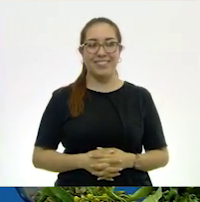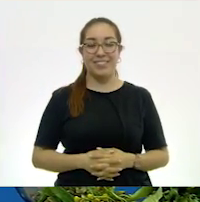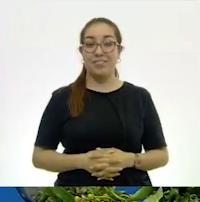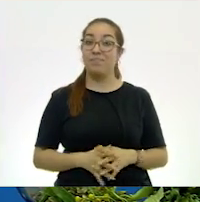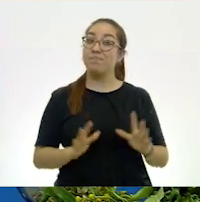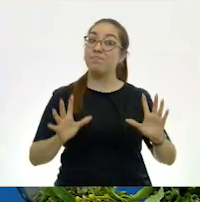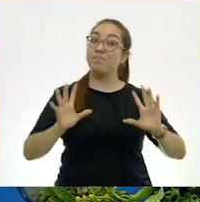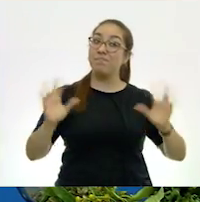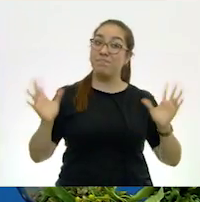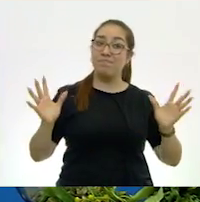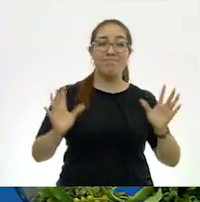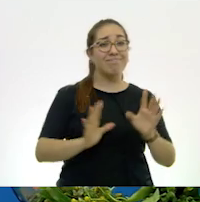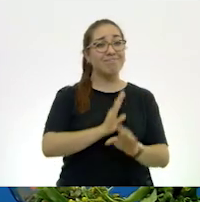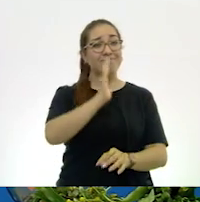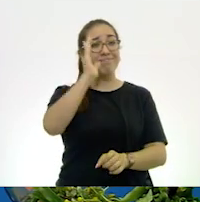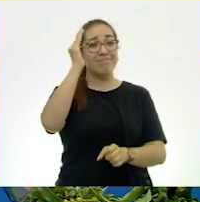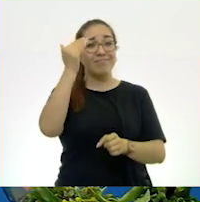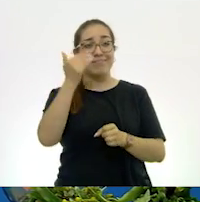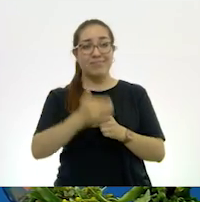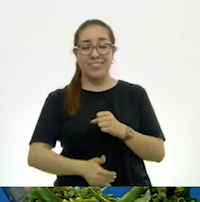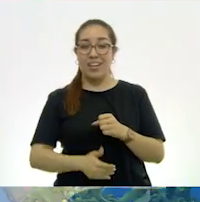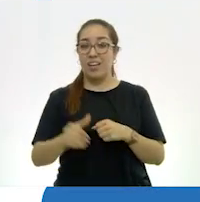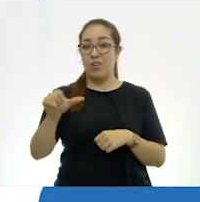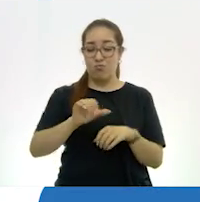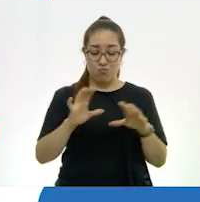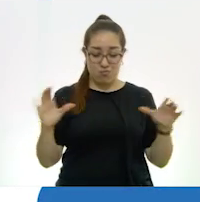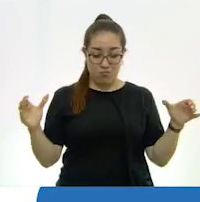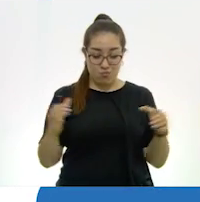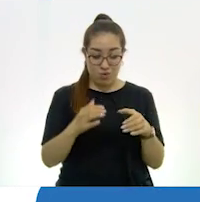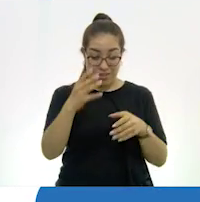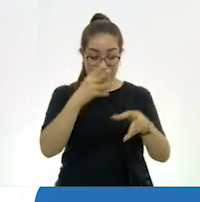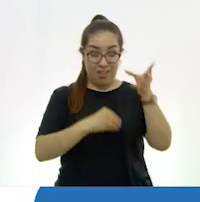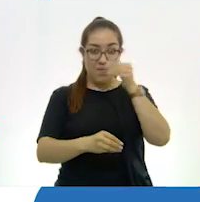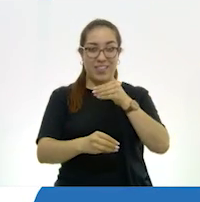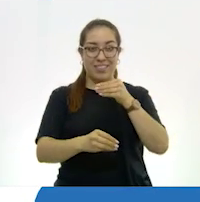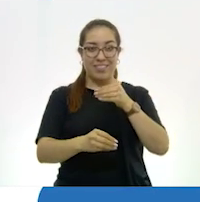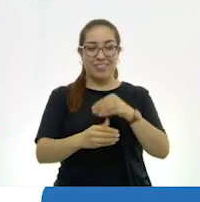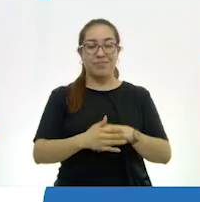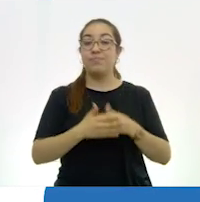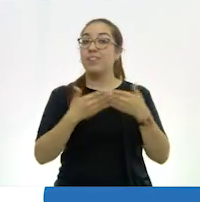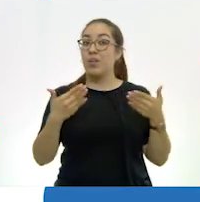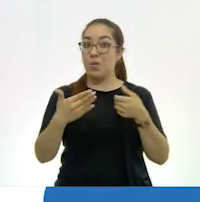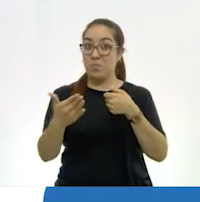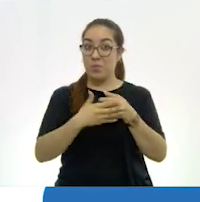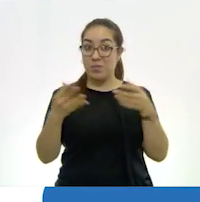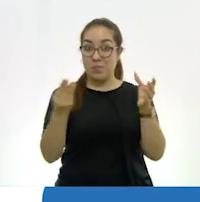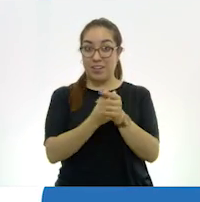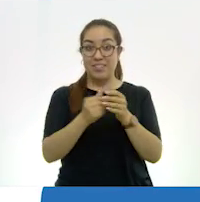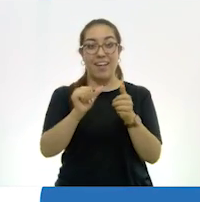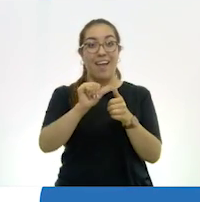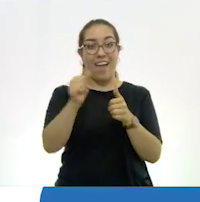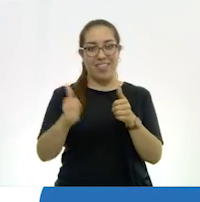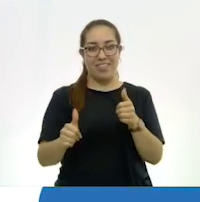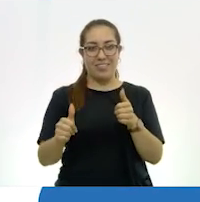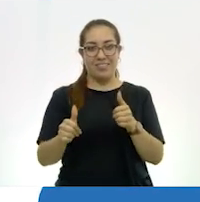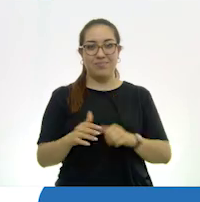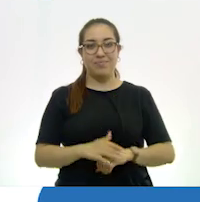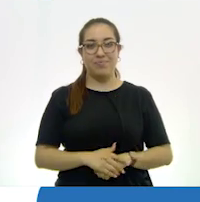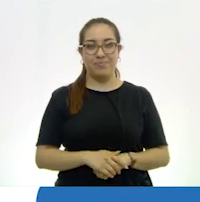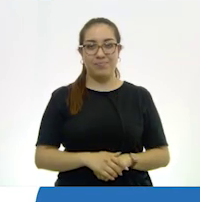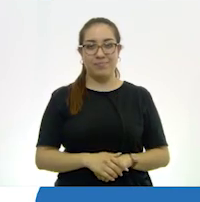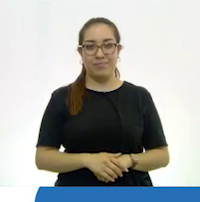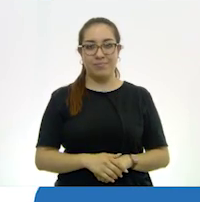Chicas y chicas, hemos terminado con Saberes de la Comunidad. Ahora continuamos con Artes.